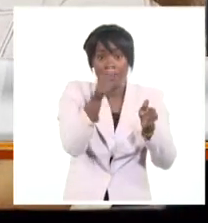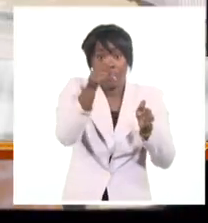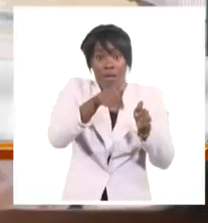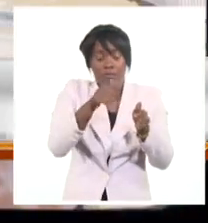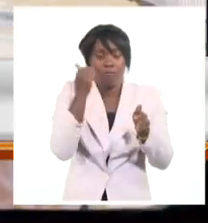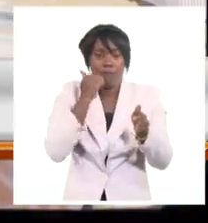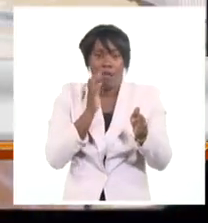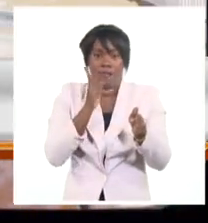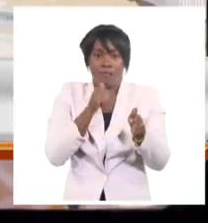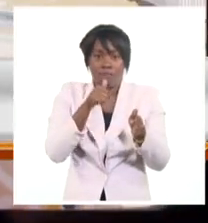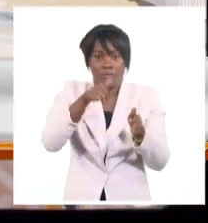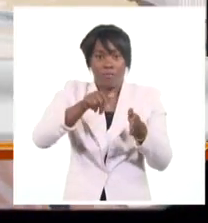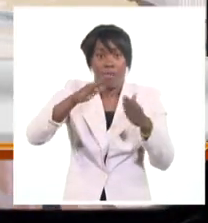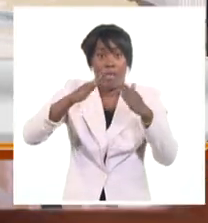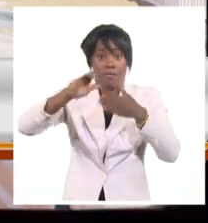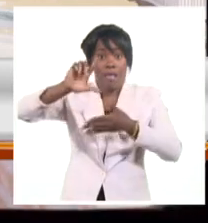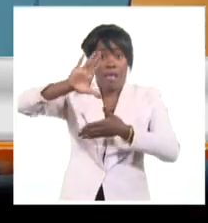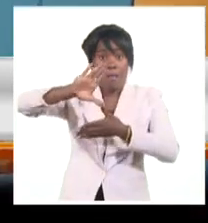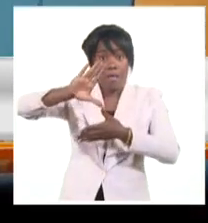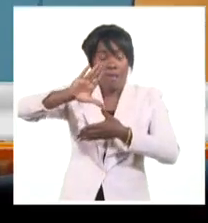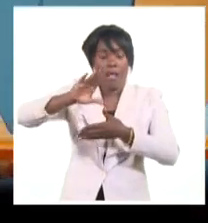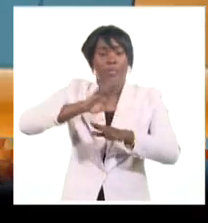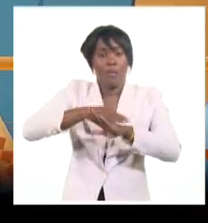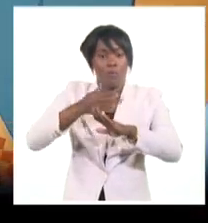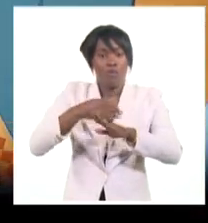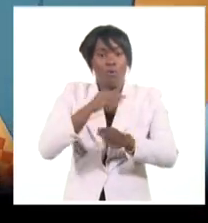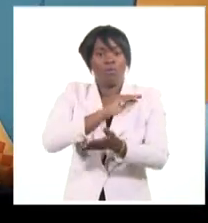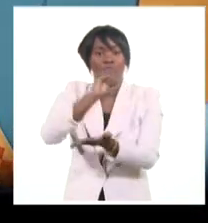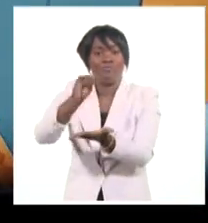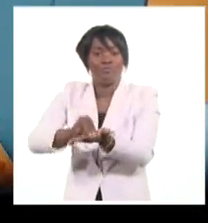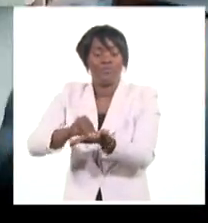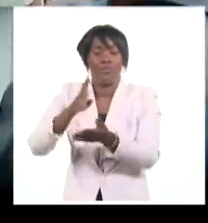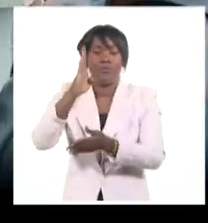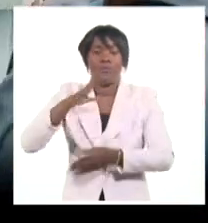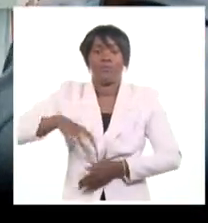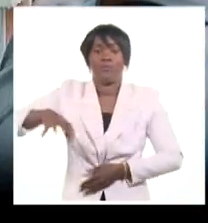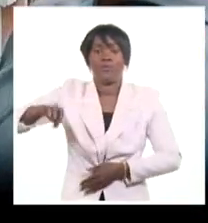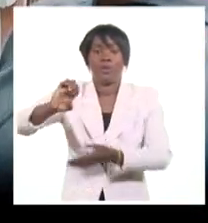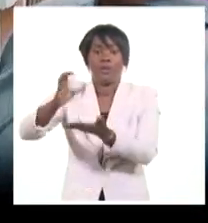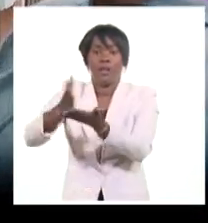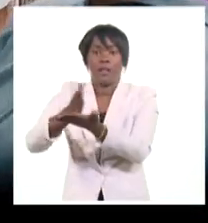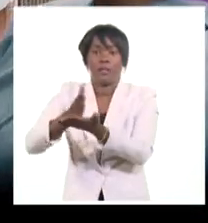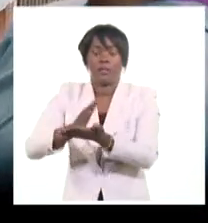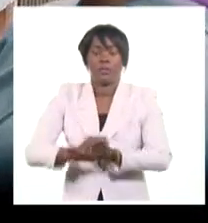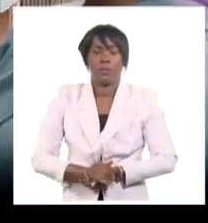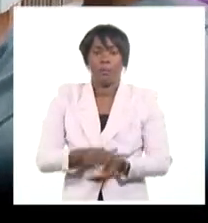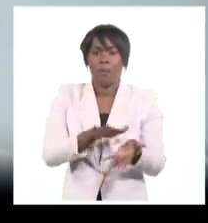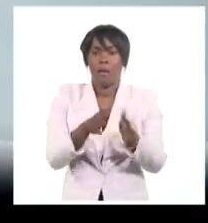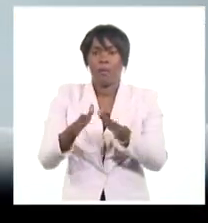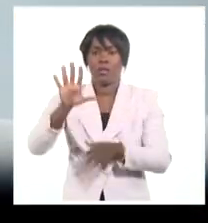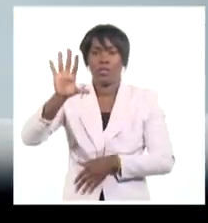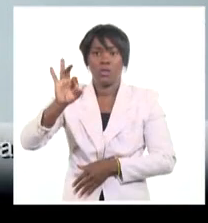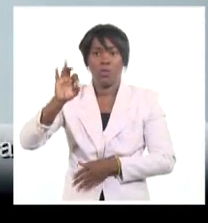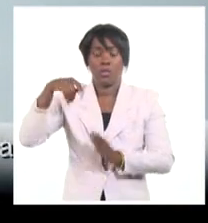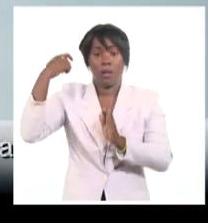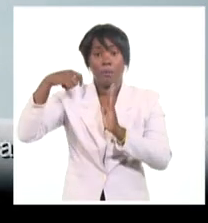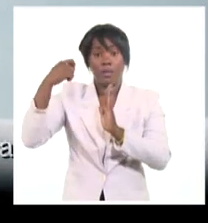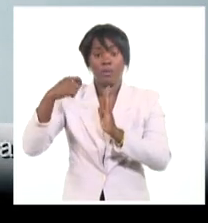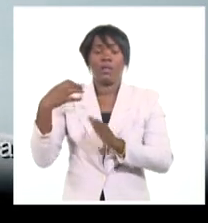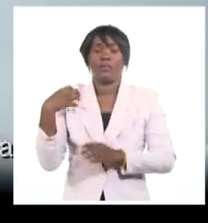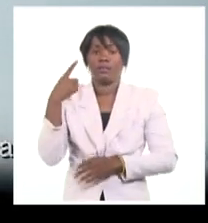primera parada y luego estaremos en febrero en la feria del libro más de 50 filmes de los presentados en el evento tienen en la dirección